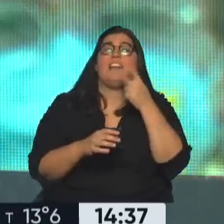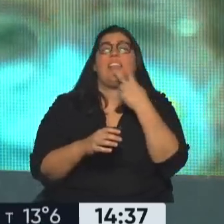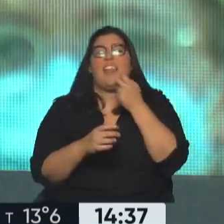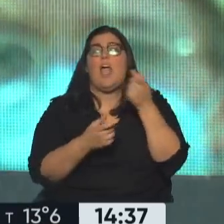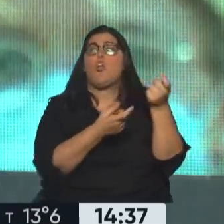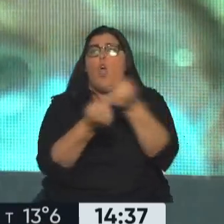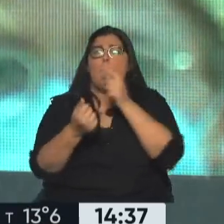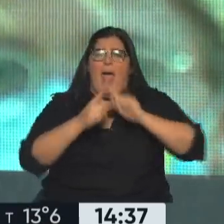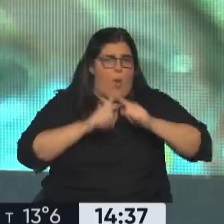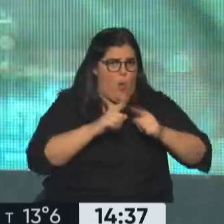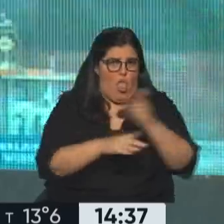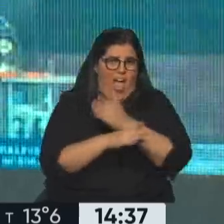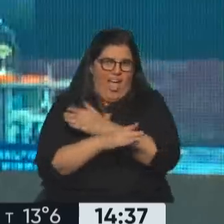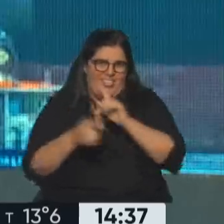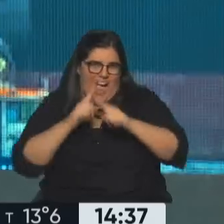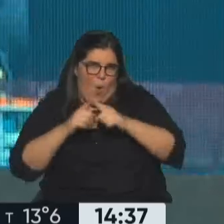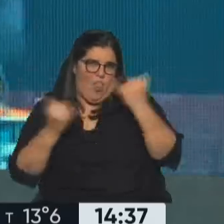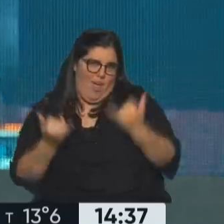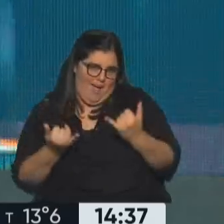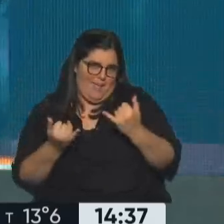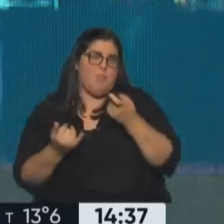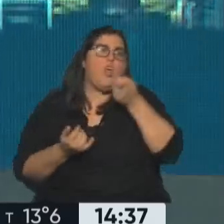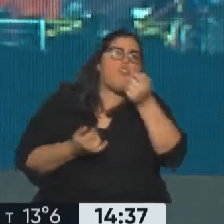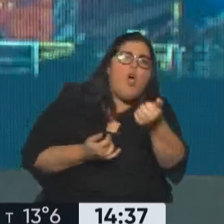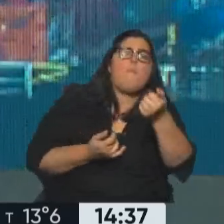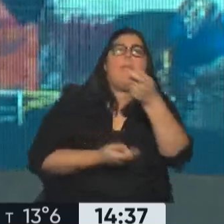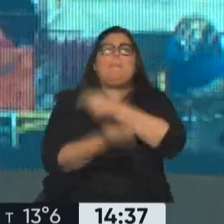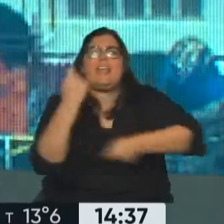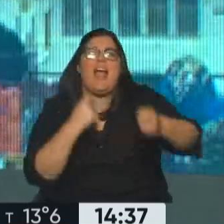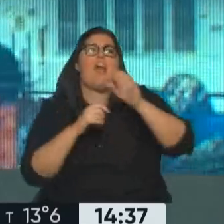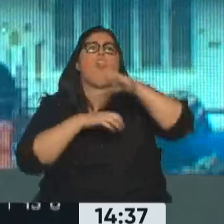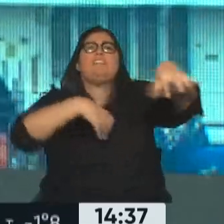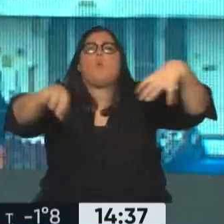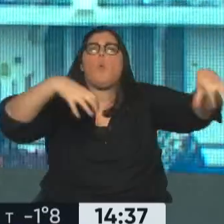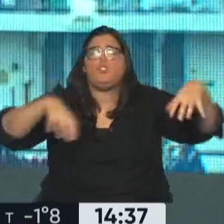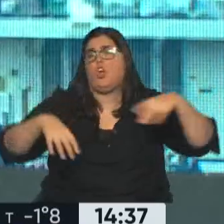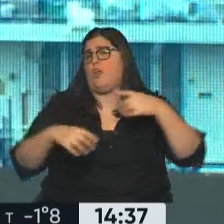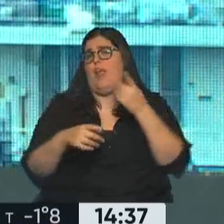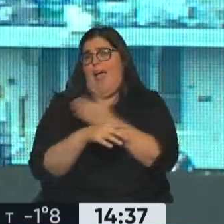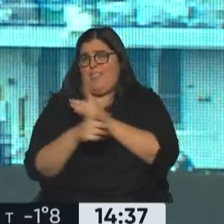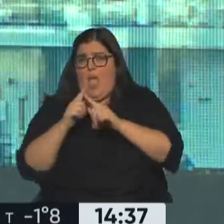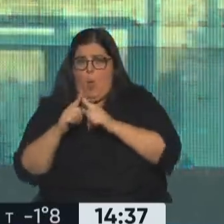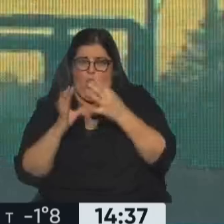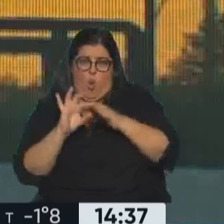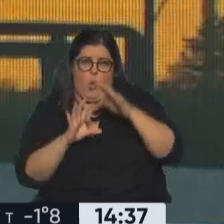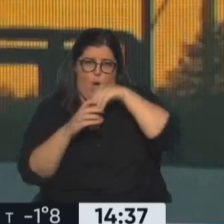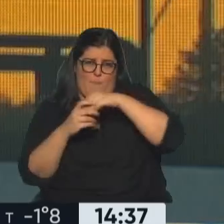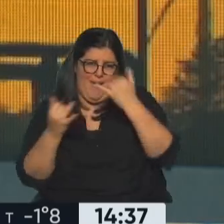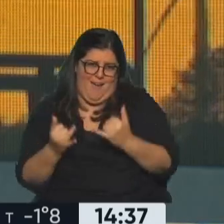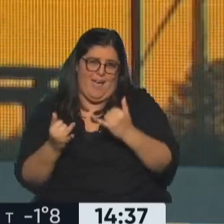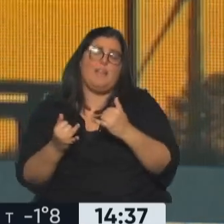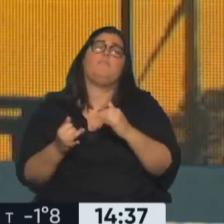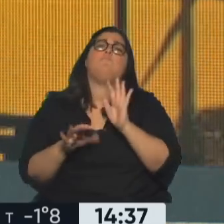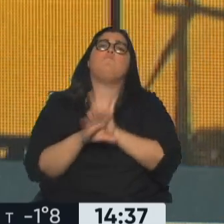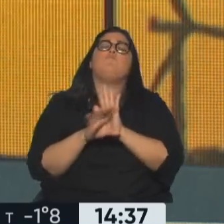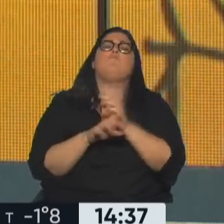decide colectivamente también los mercados, las compras y la distribución. ¿Esto qué va a permitir? ¿Quiénes celebran dentro de la malaria